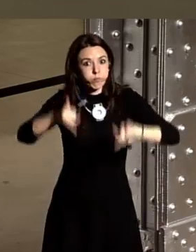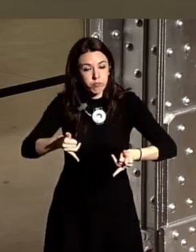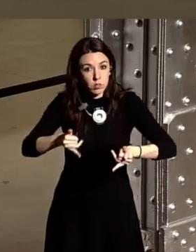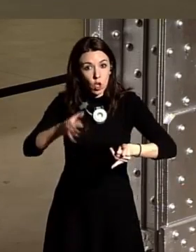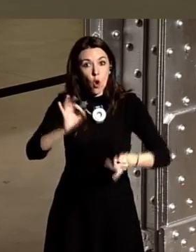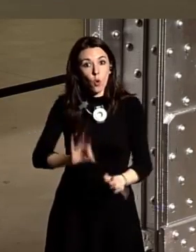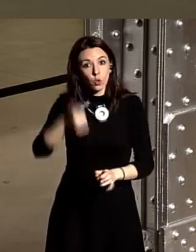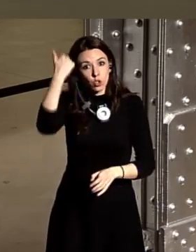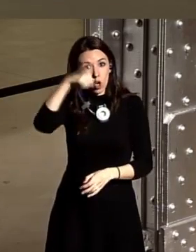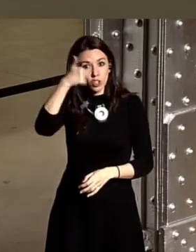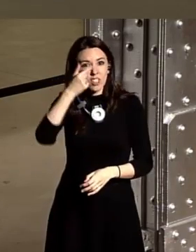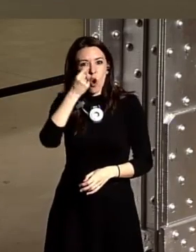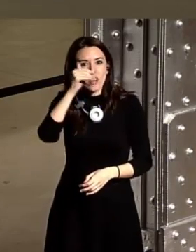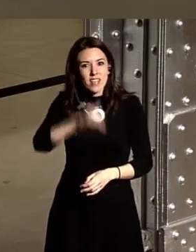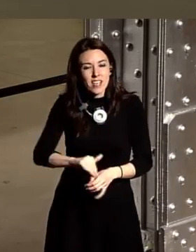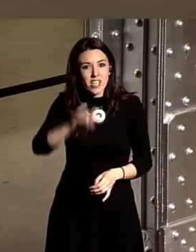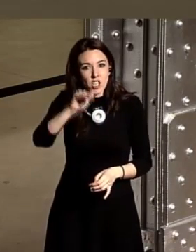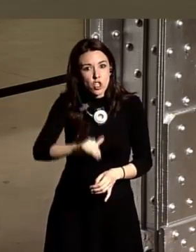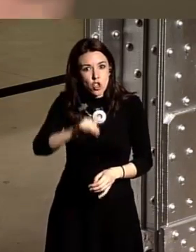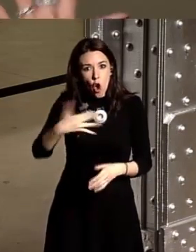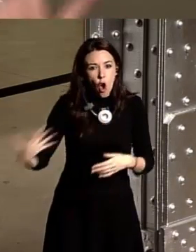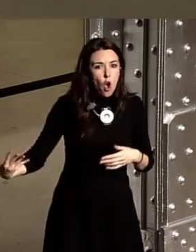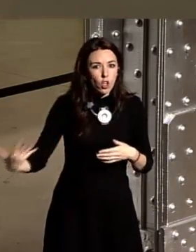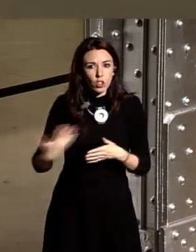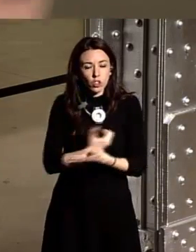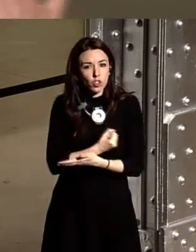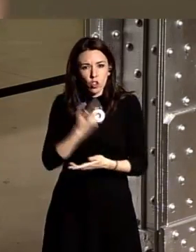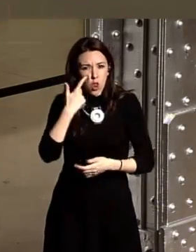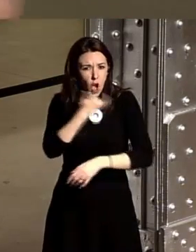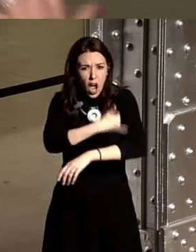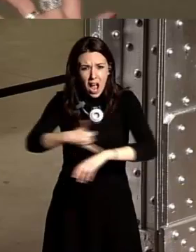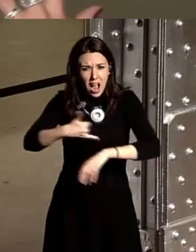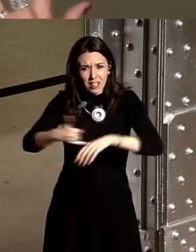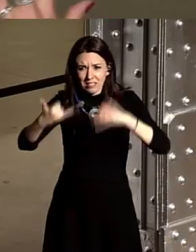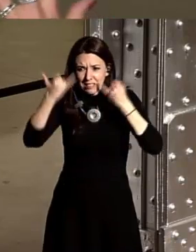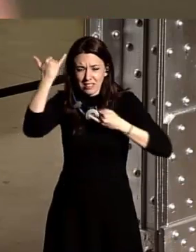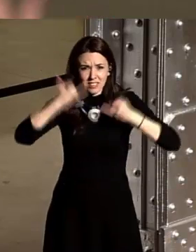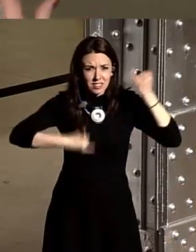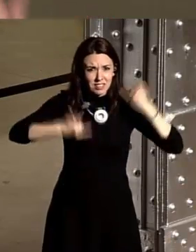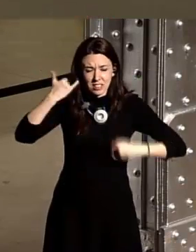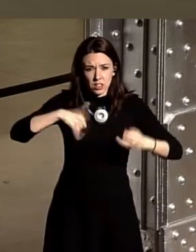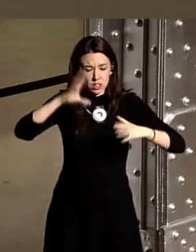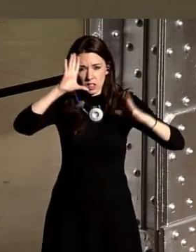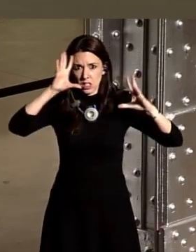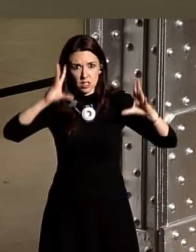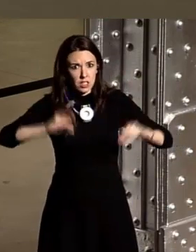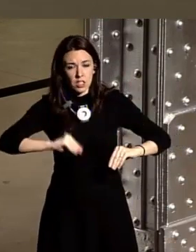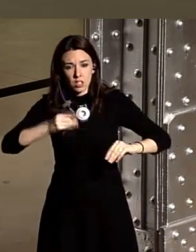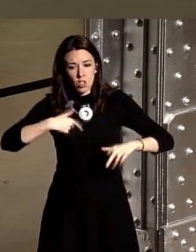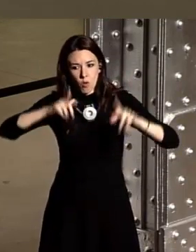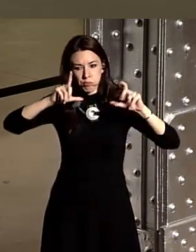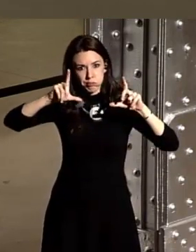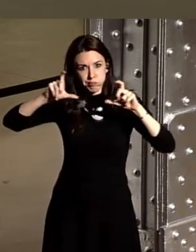este chico, este niño, con todo shrapnel, herido, su cara así en shock y todo. Saqué las